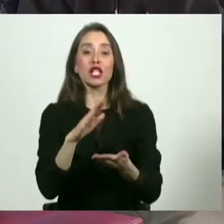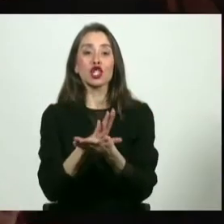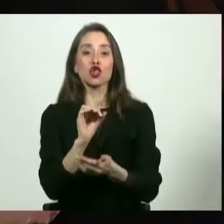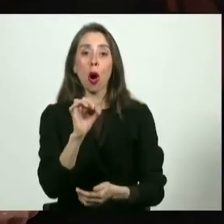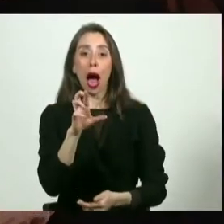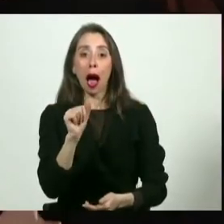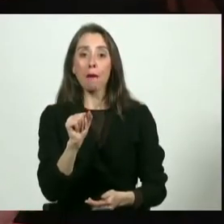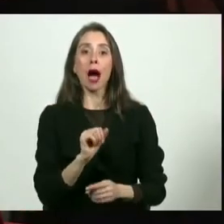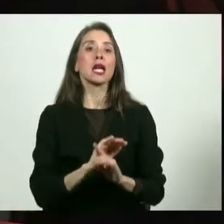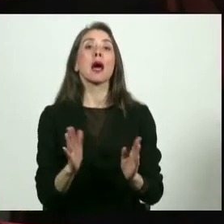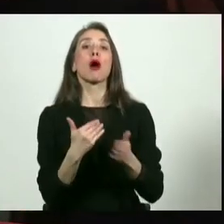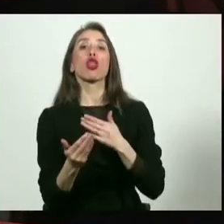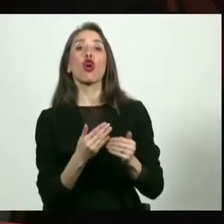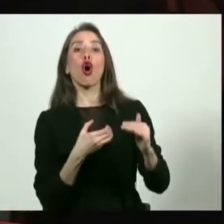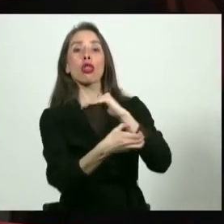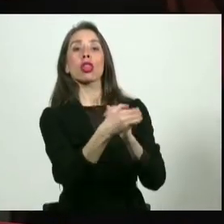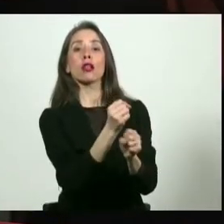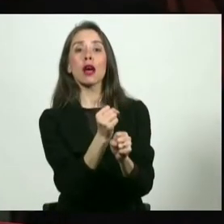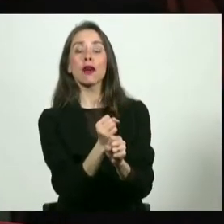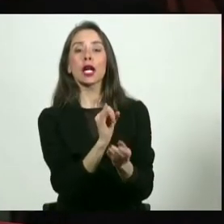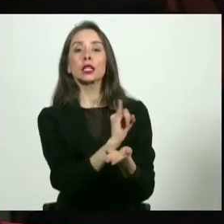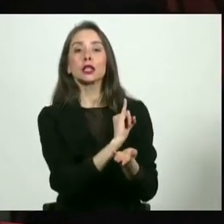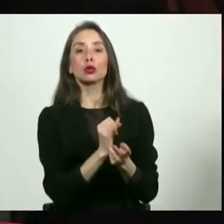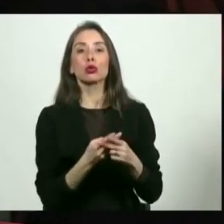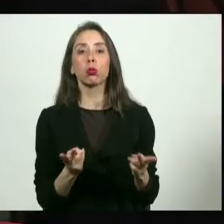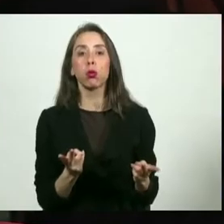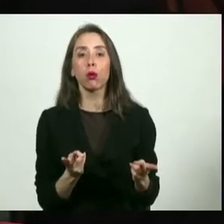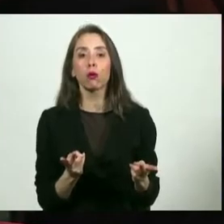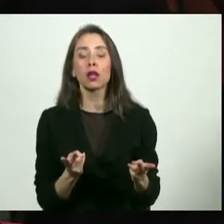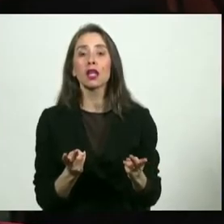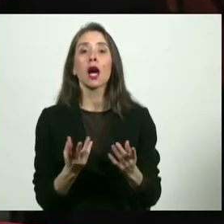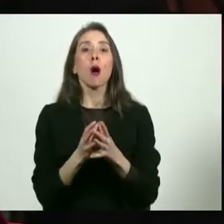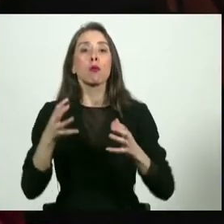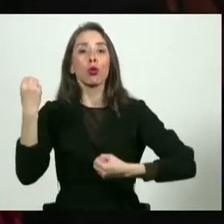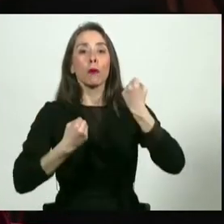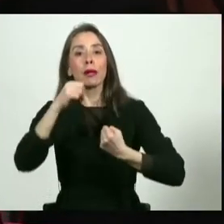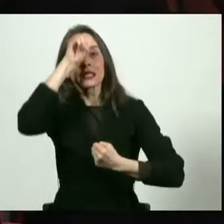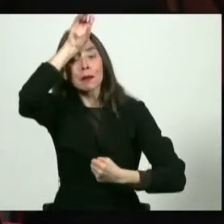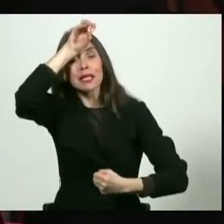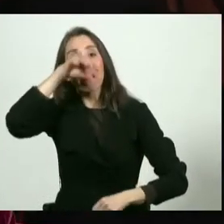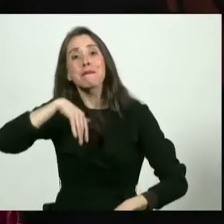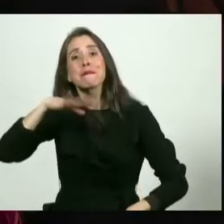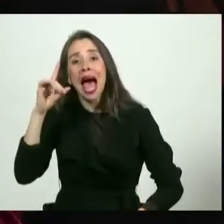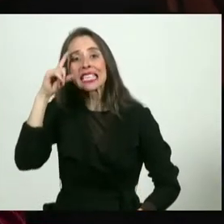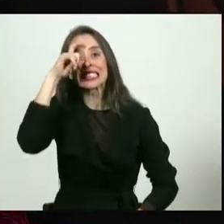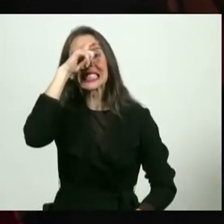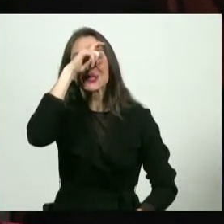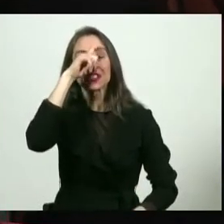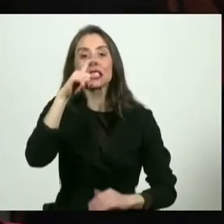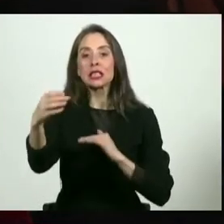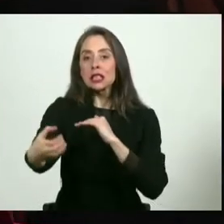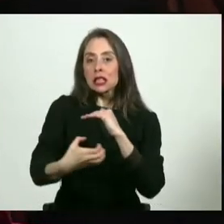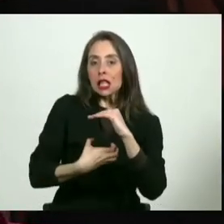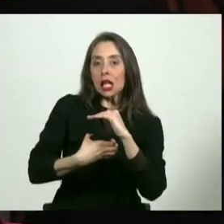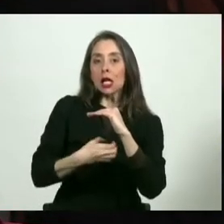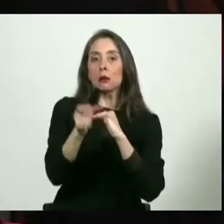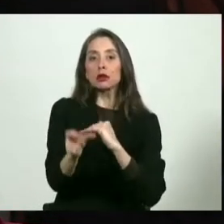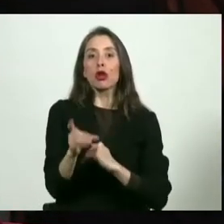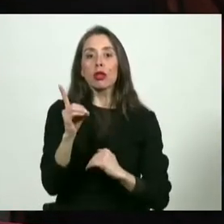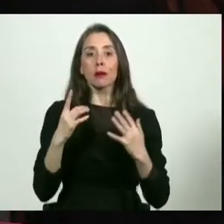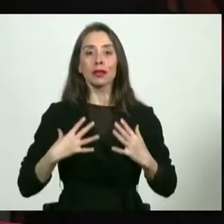más que los organismos públicos son los que pueden entregar empleo, hay mucha minería donde es más complejo aún la incorporación de personas con